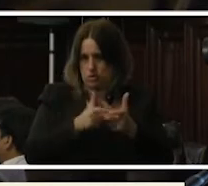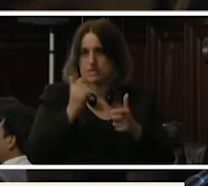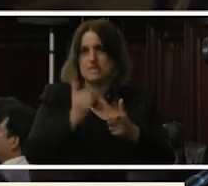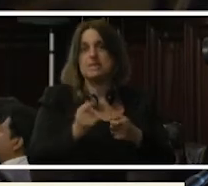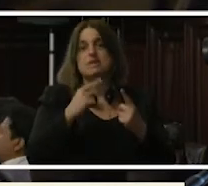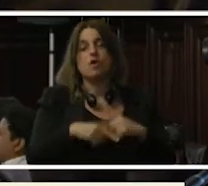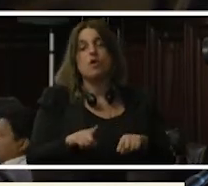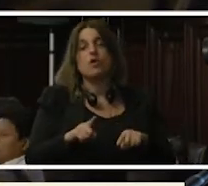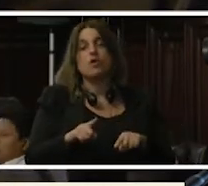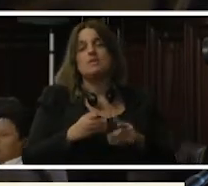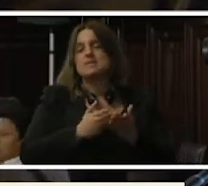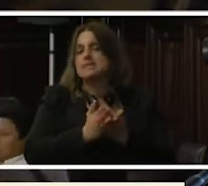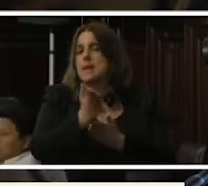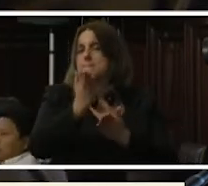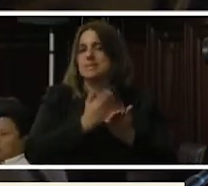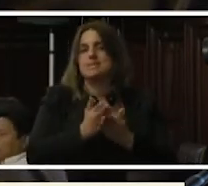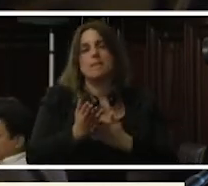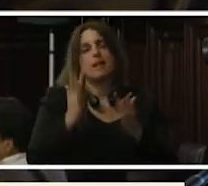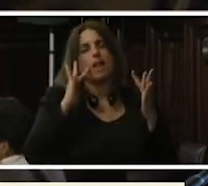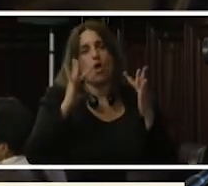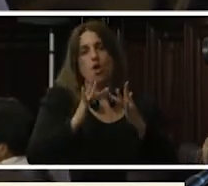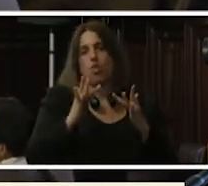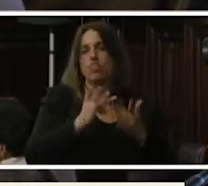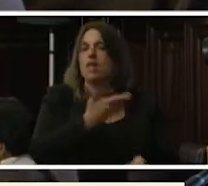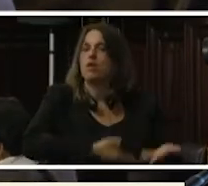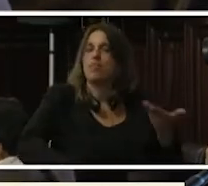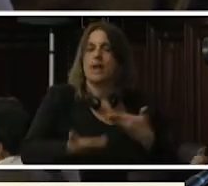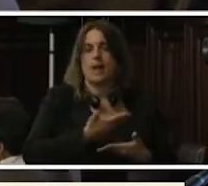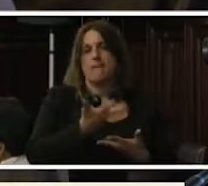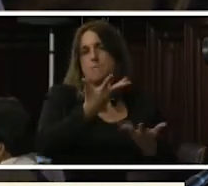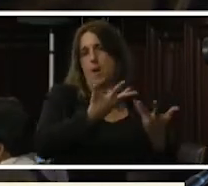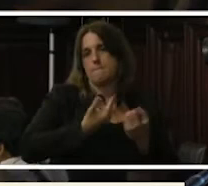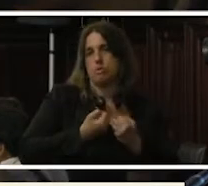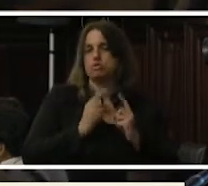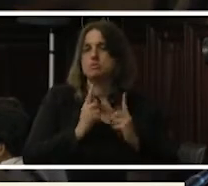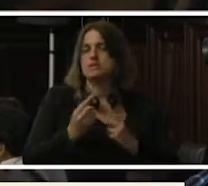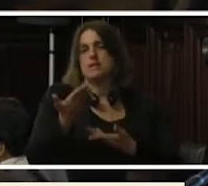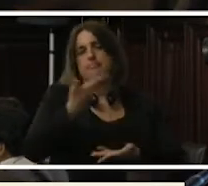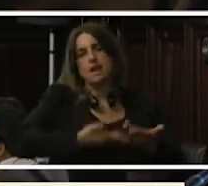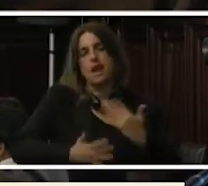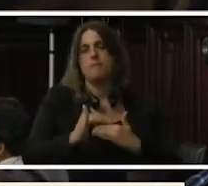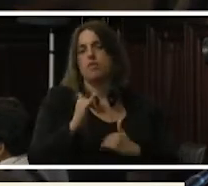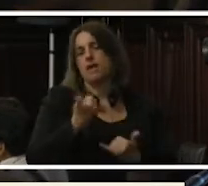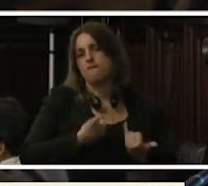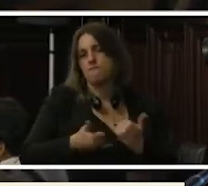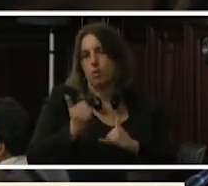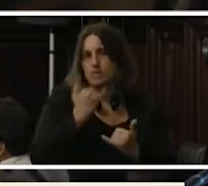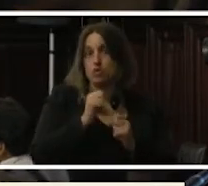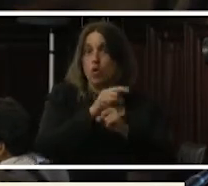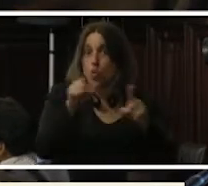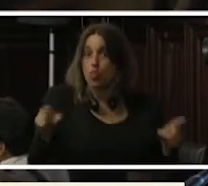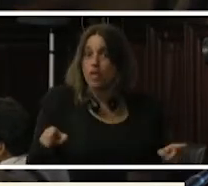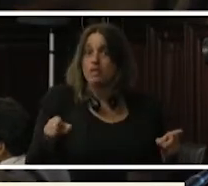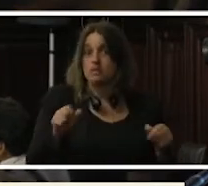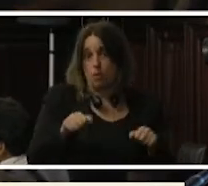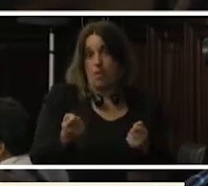con siempre el apoyo y la constante información que ustedes